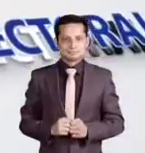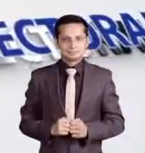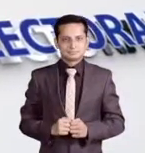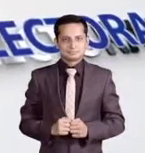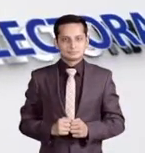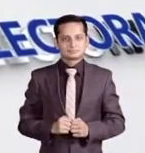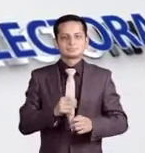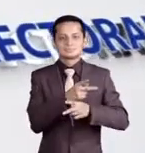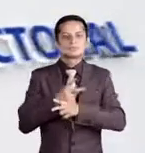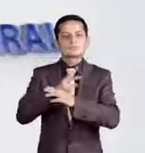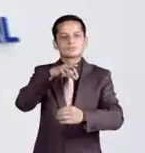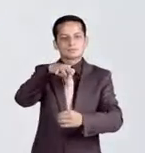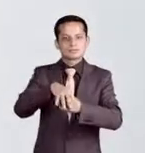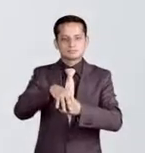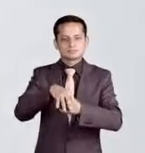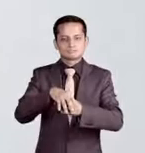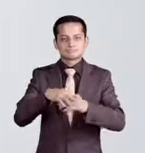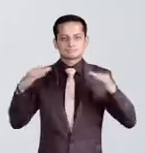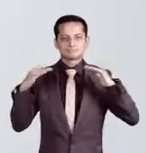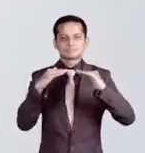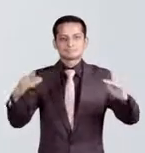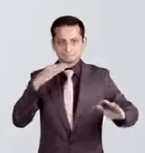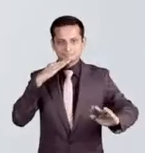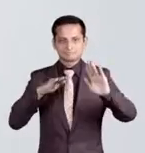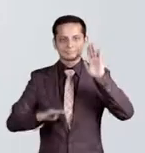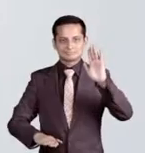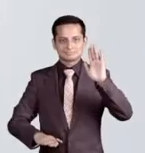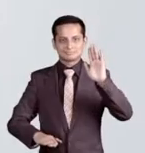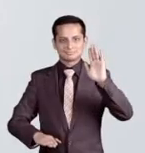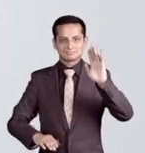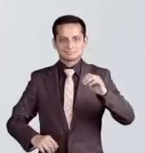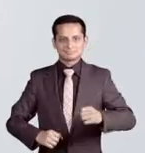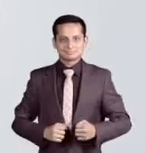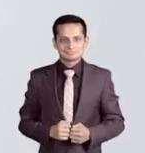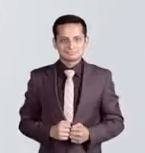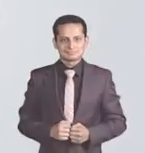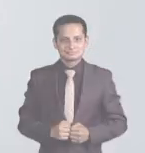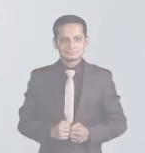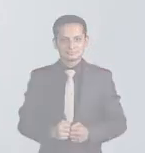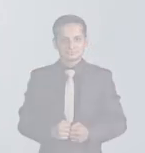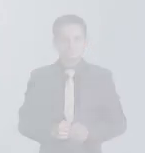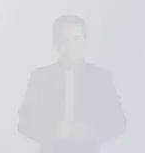eficientes y eficaces. CNE. Compromiso con la democracia.